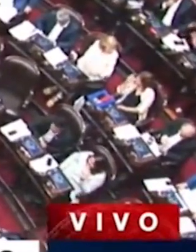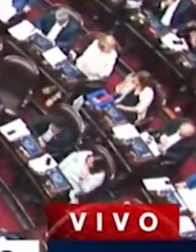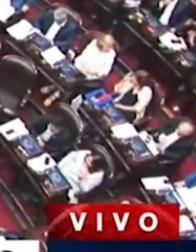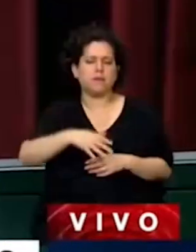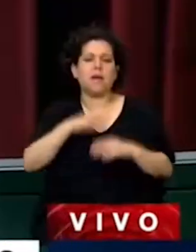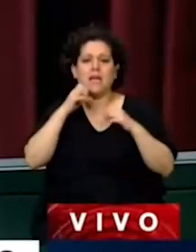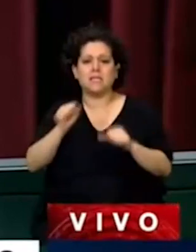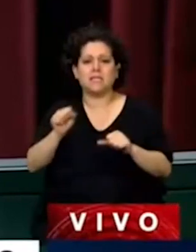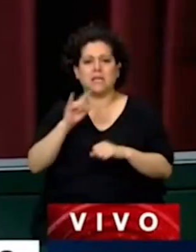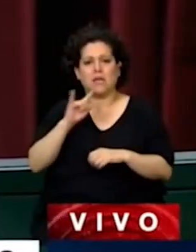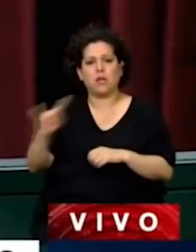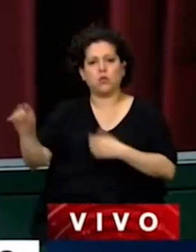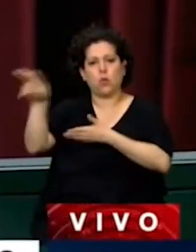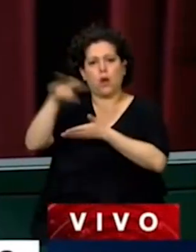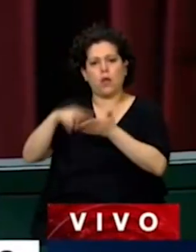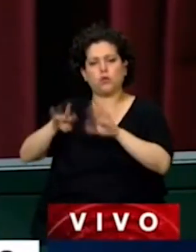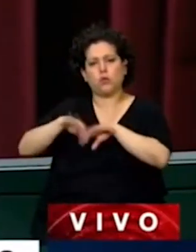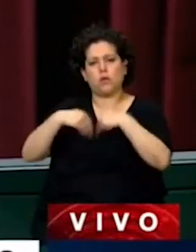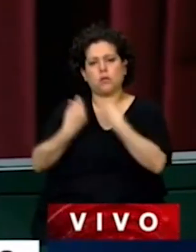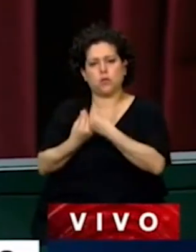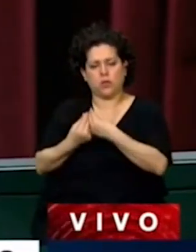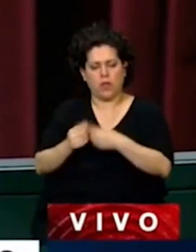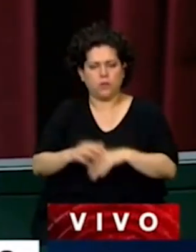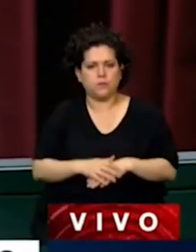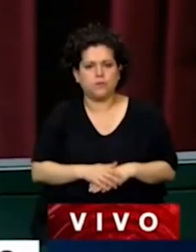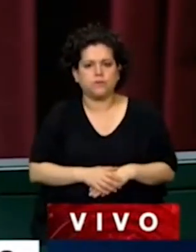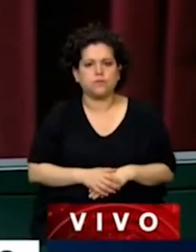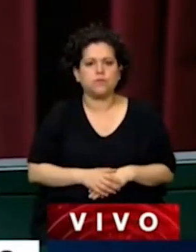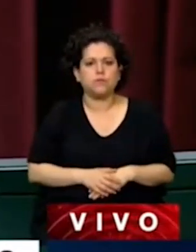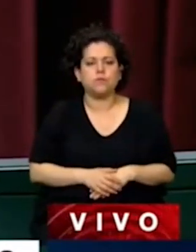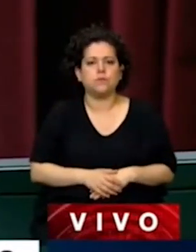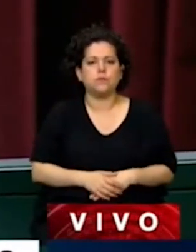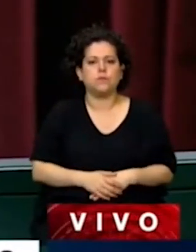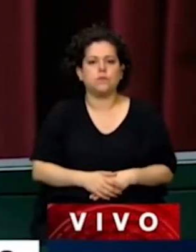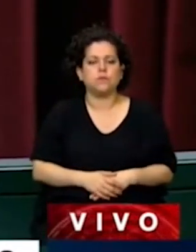por secretaría se dará lectura del resultado de la votación